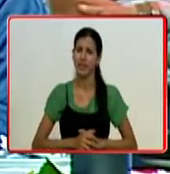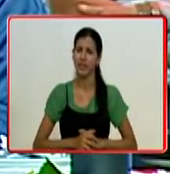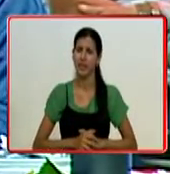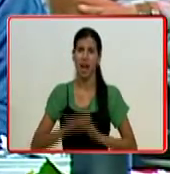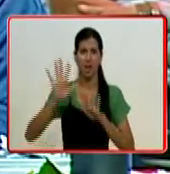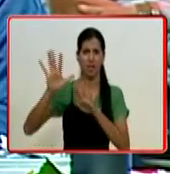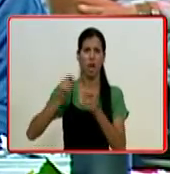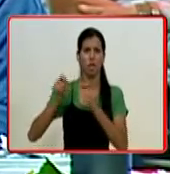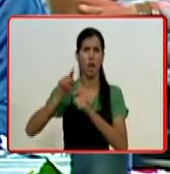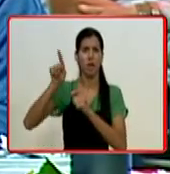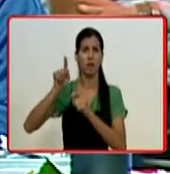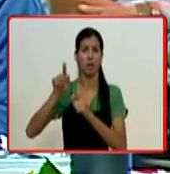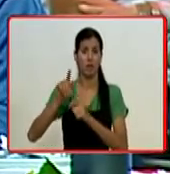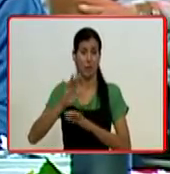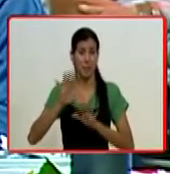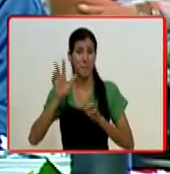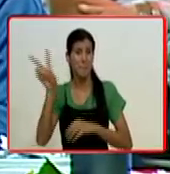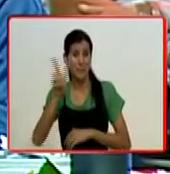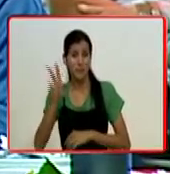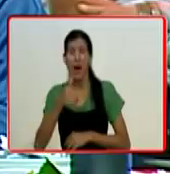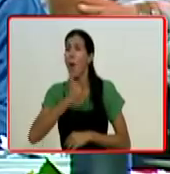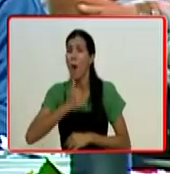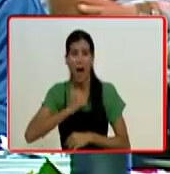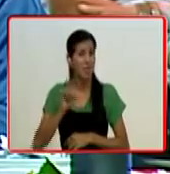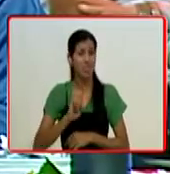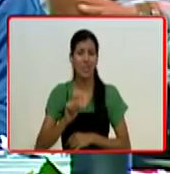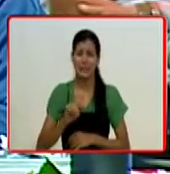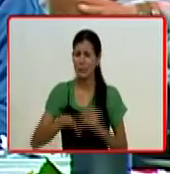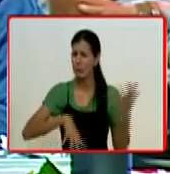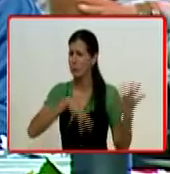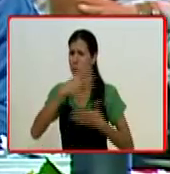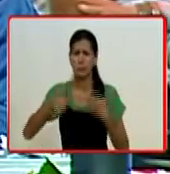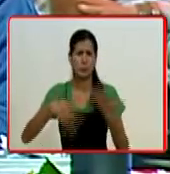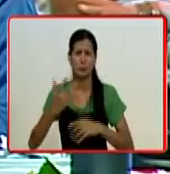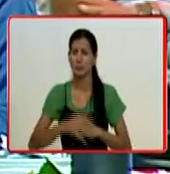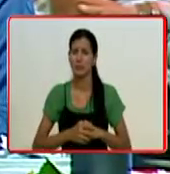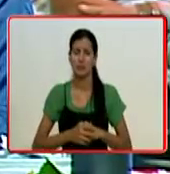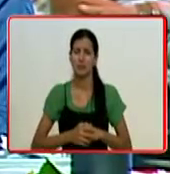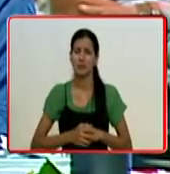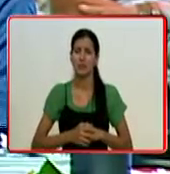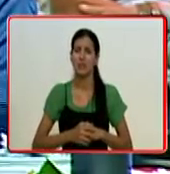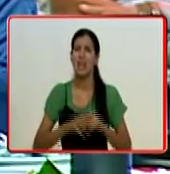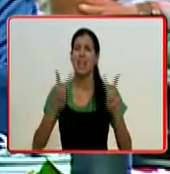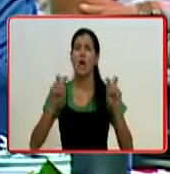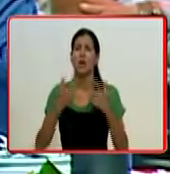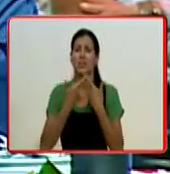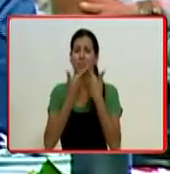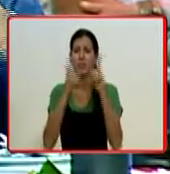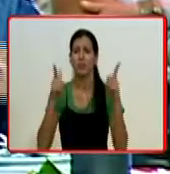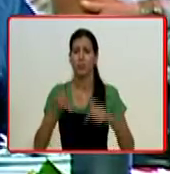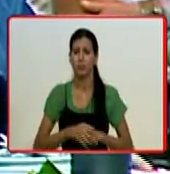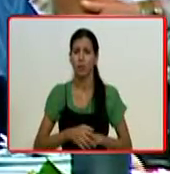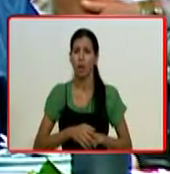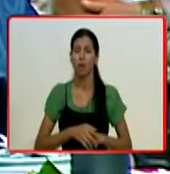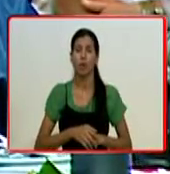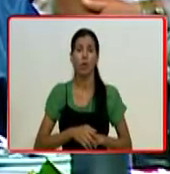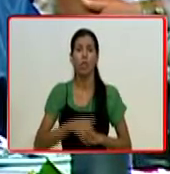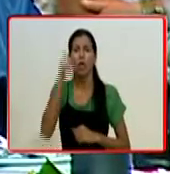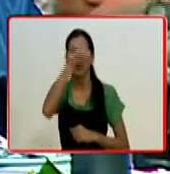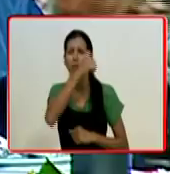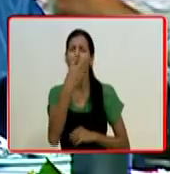Ya el país no aguantaba más el desastre del capitalismo neoliberal. Domingo 26, me acordé